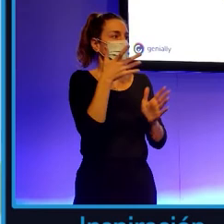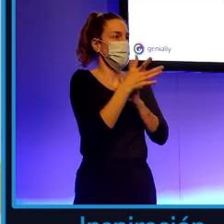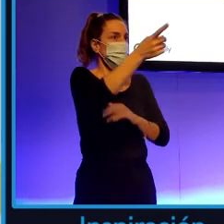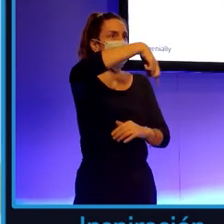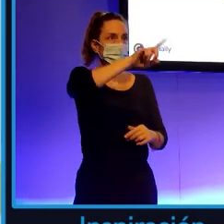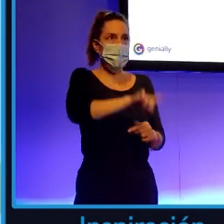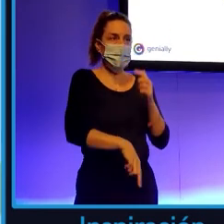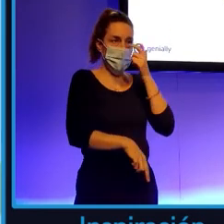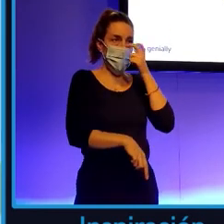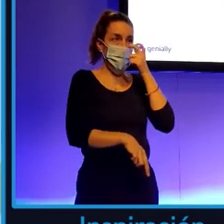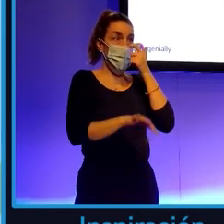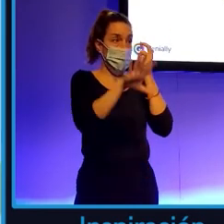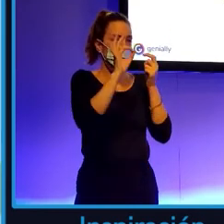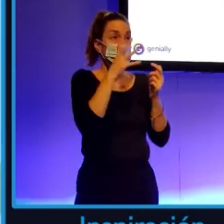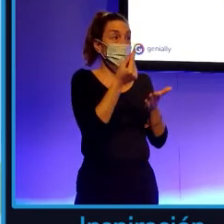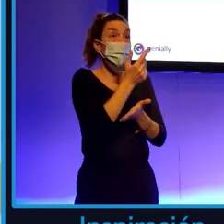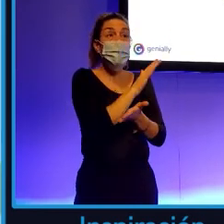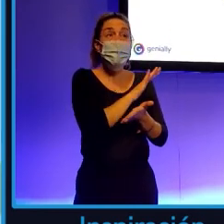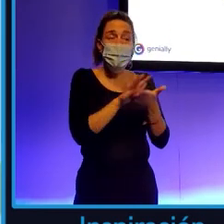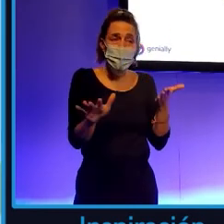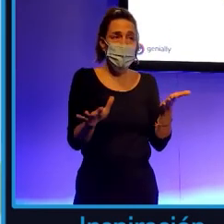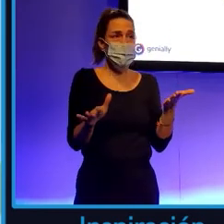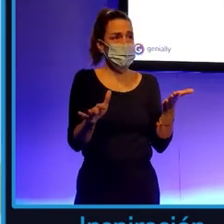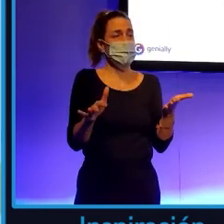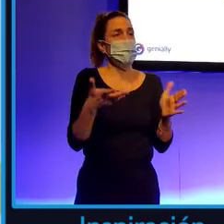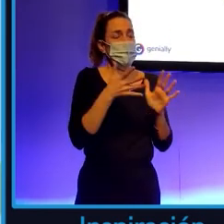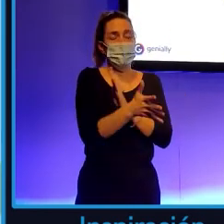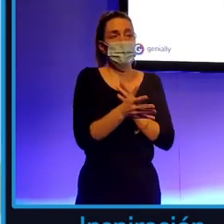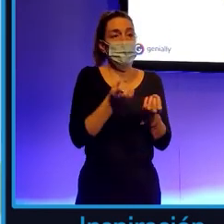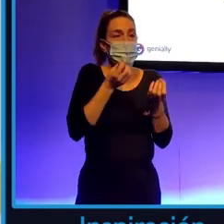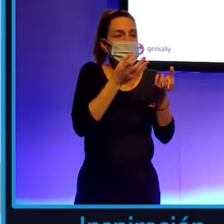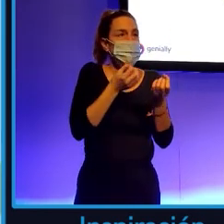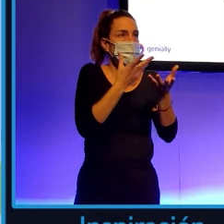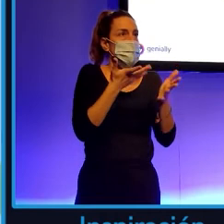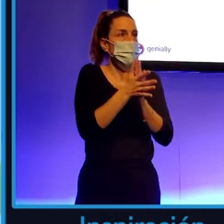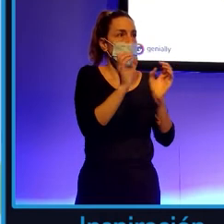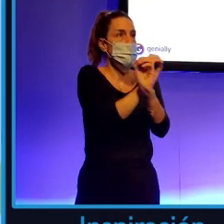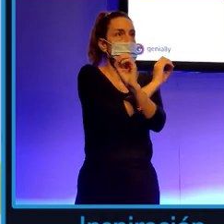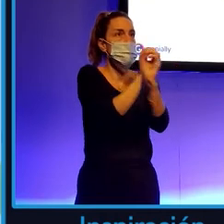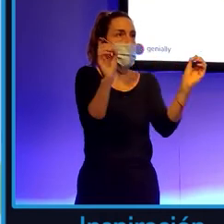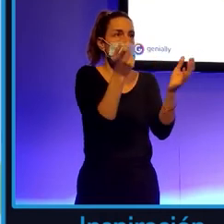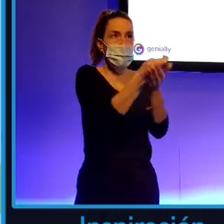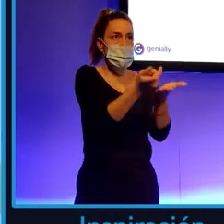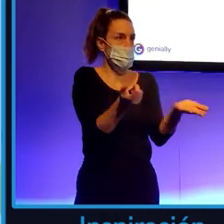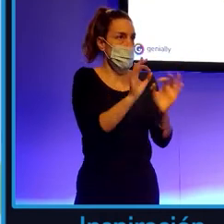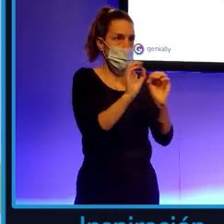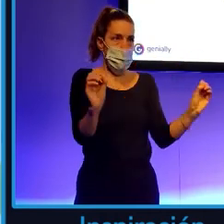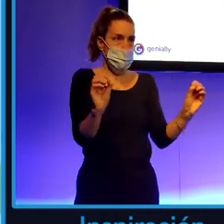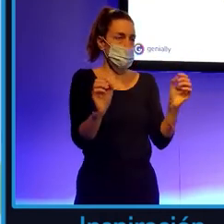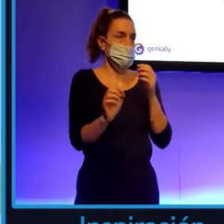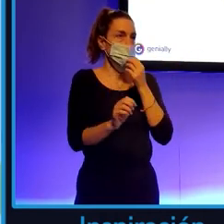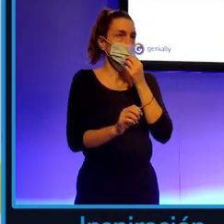porque es gratuito es decir todo esto que les estoy contando no cuesta dinero y es desde